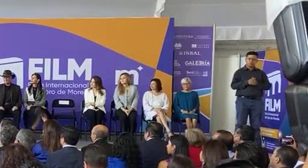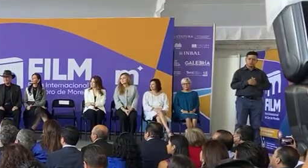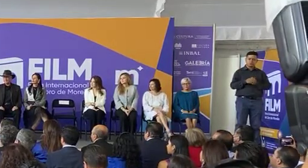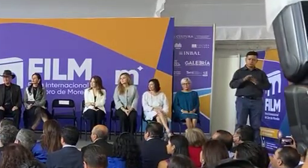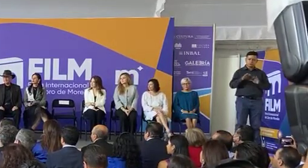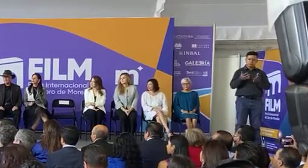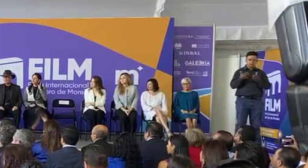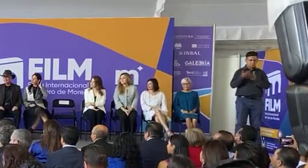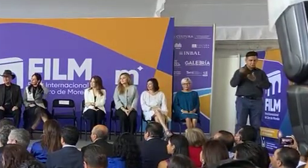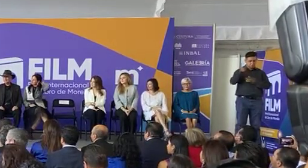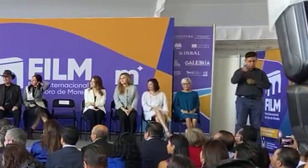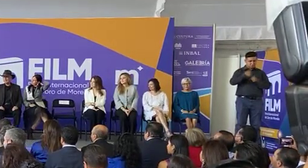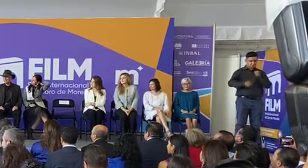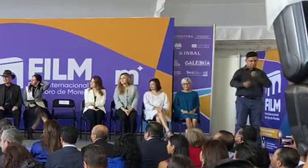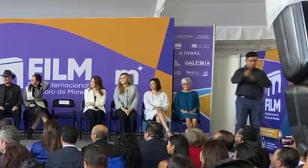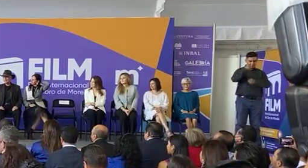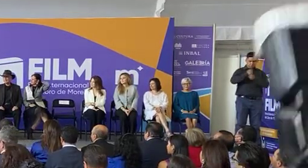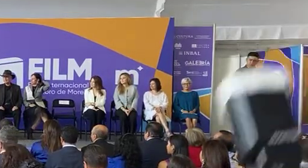6 años,